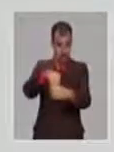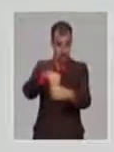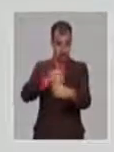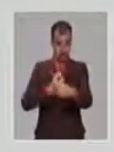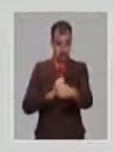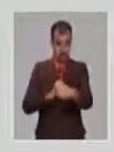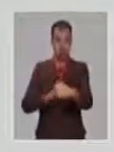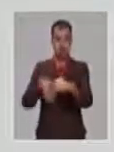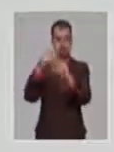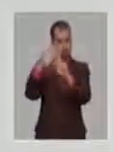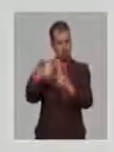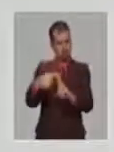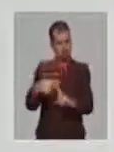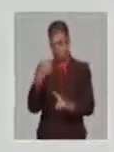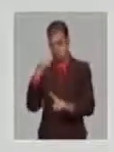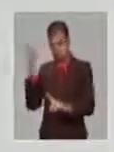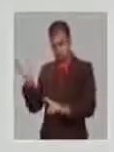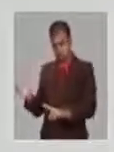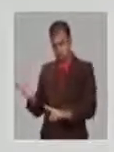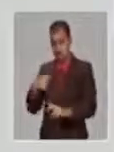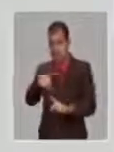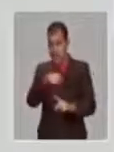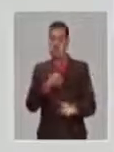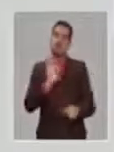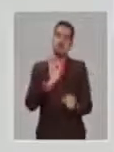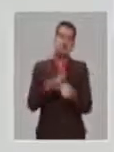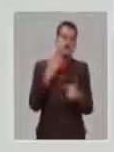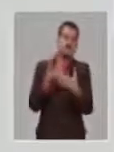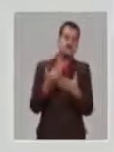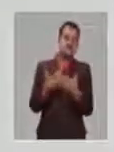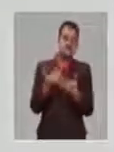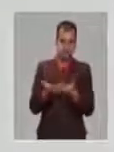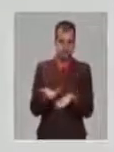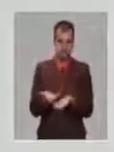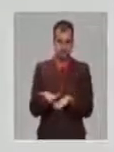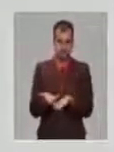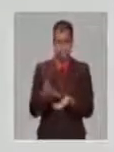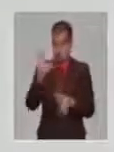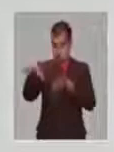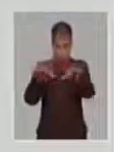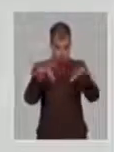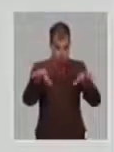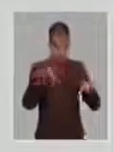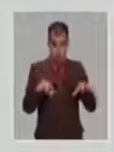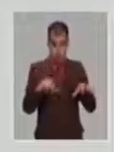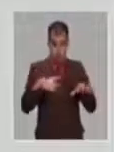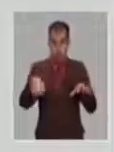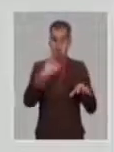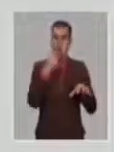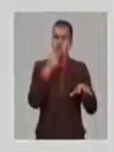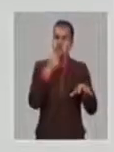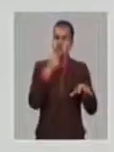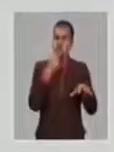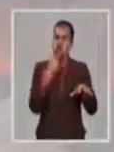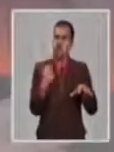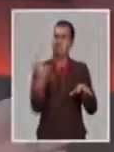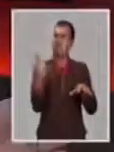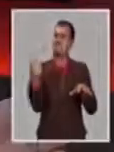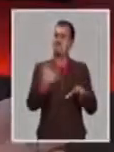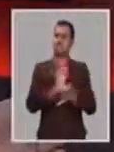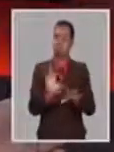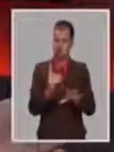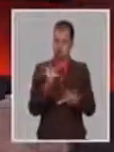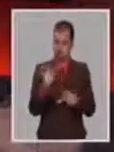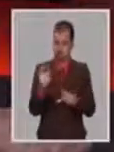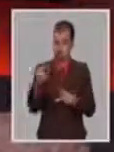más abajo están listados para formar parte de este estudio. Pero dentro de cada sitio clínico puede haber más de un vacunatorio, porque